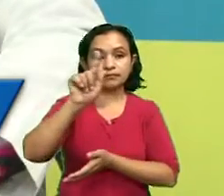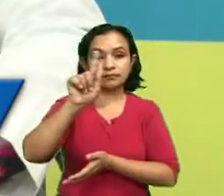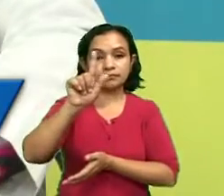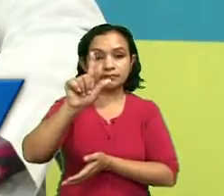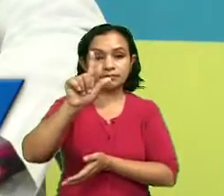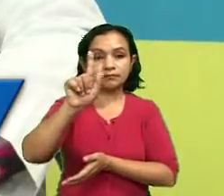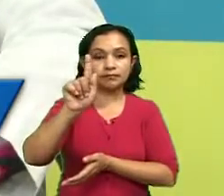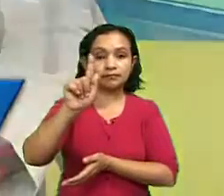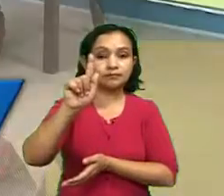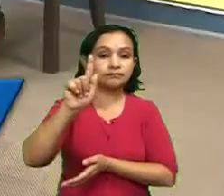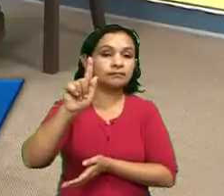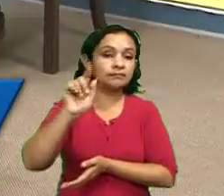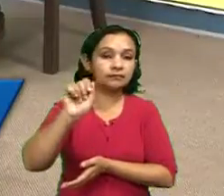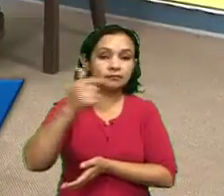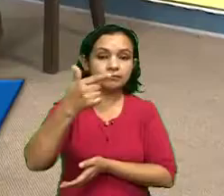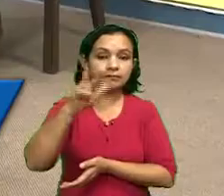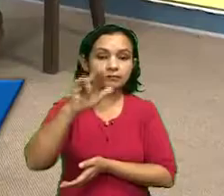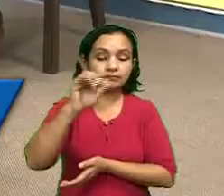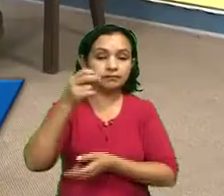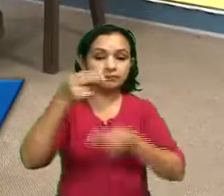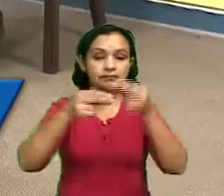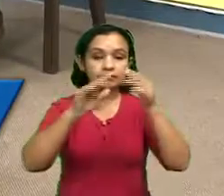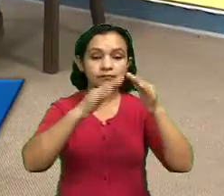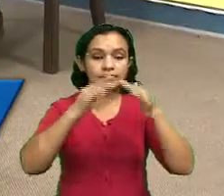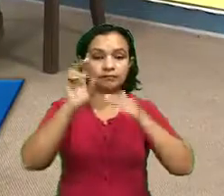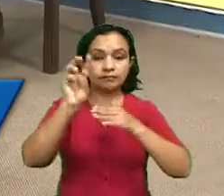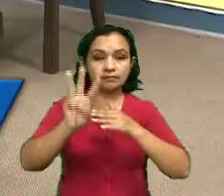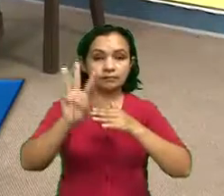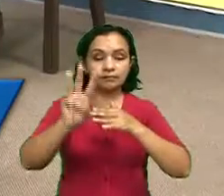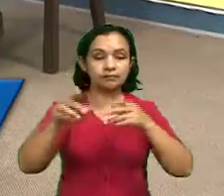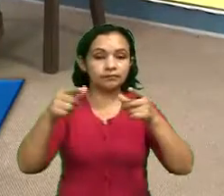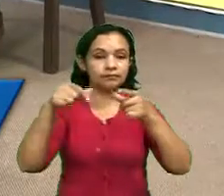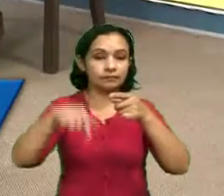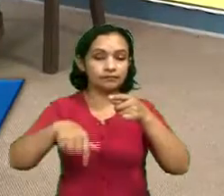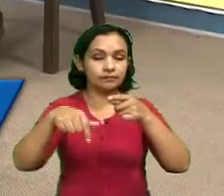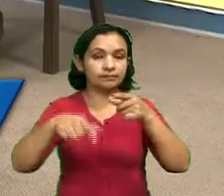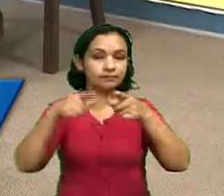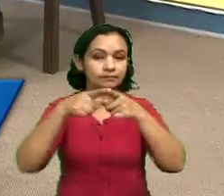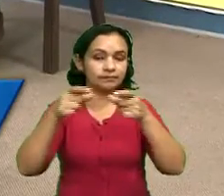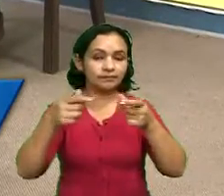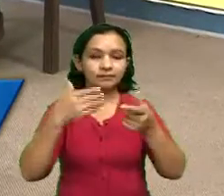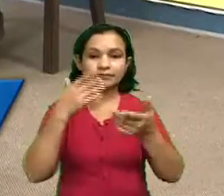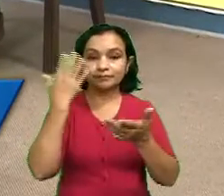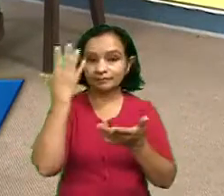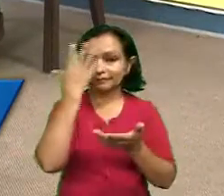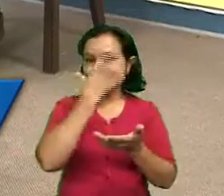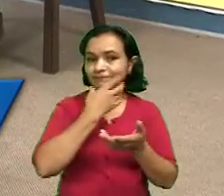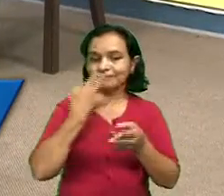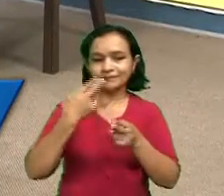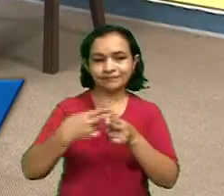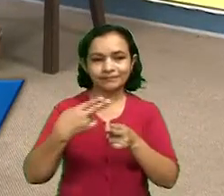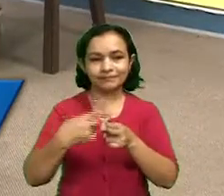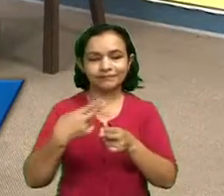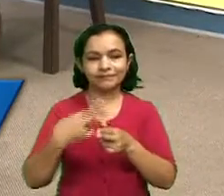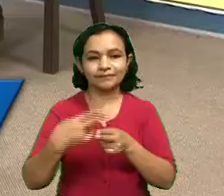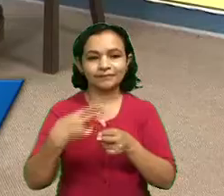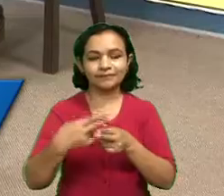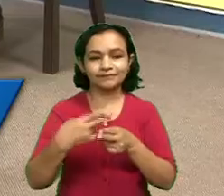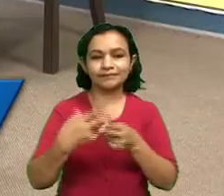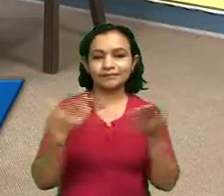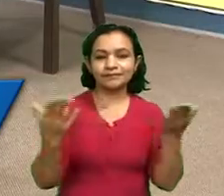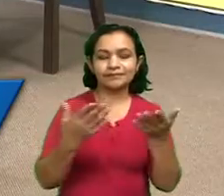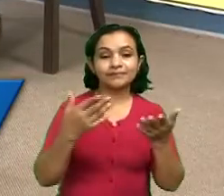en el distrito número 3 de Managua. Bienvenida, licenciada, mucho un gusto, un placer. Gracias. Bonito su nombre, ¿eh? Gracias. ¿Es checo o